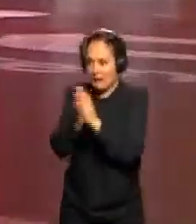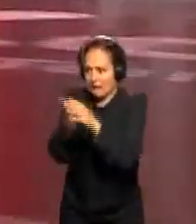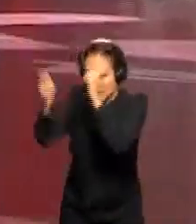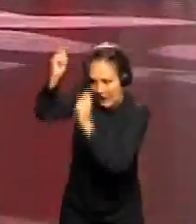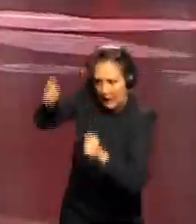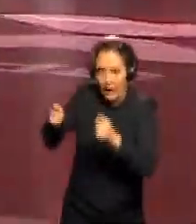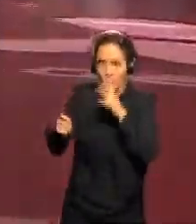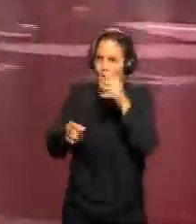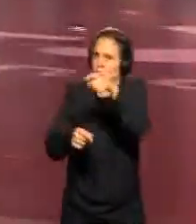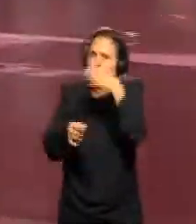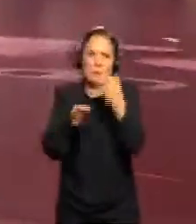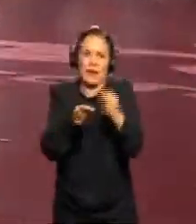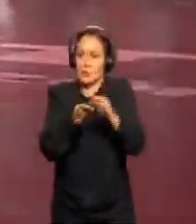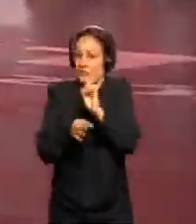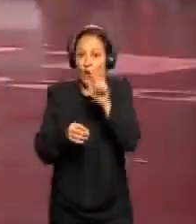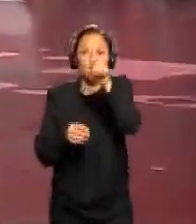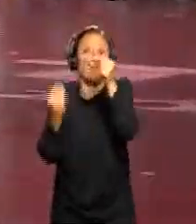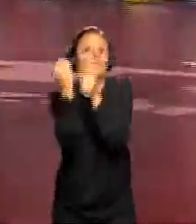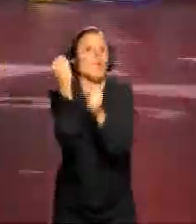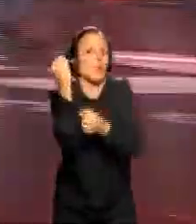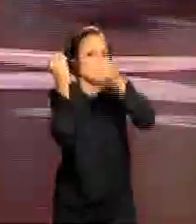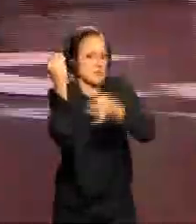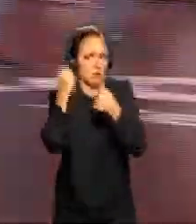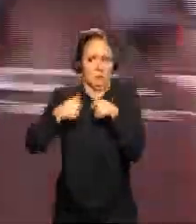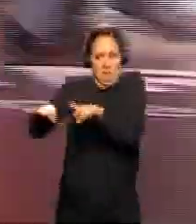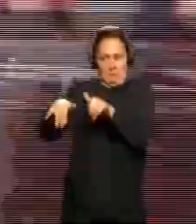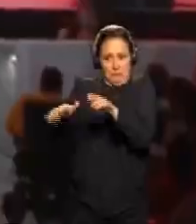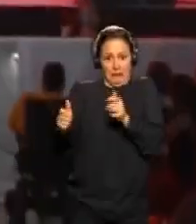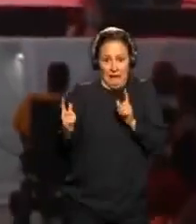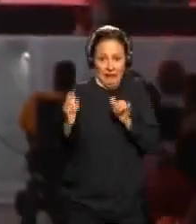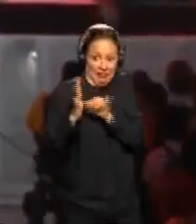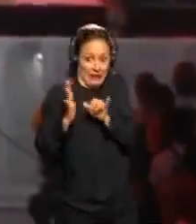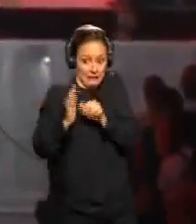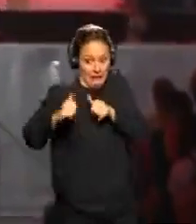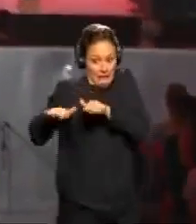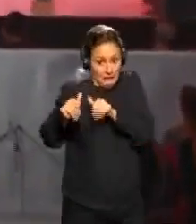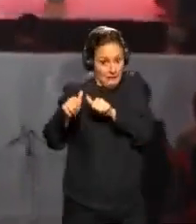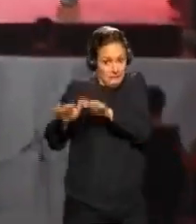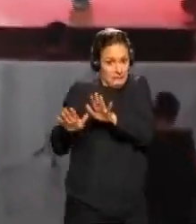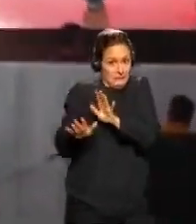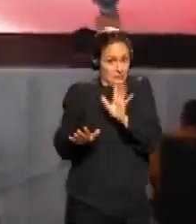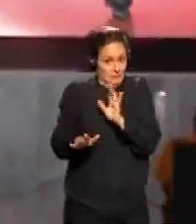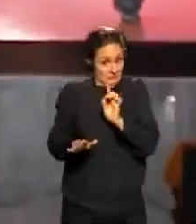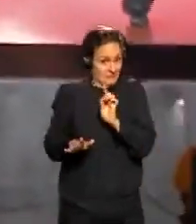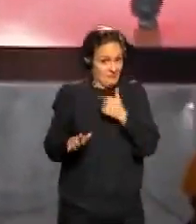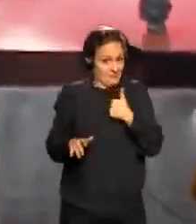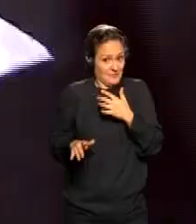suerte. Lo tuyo es vudú, Santa Maya, a mí no te acerques.